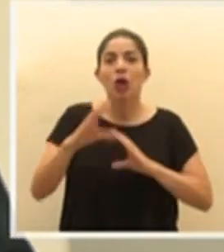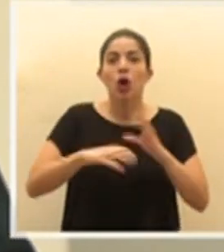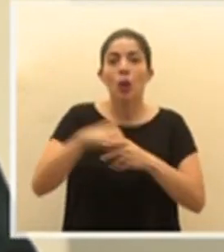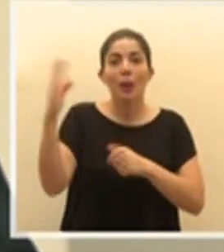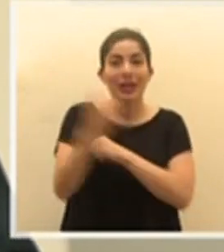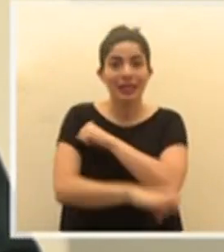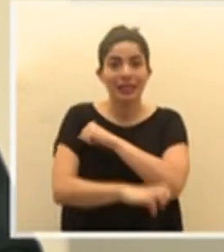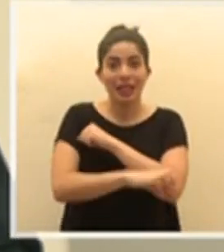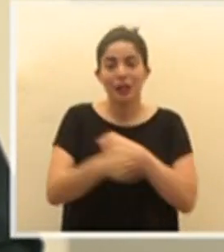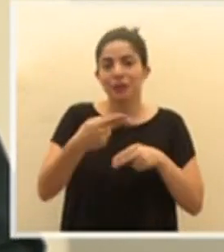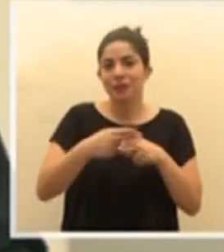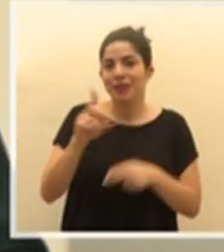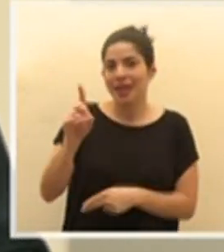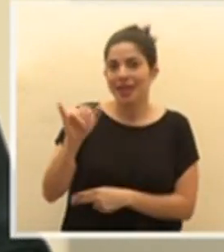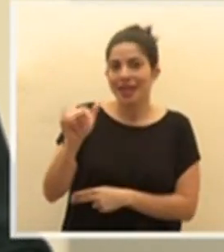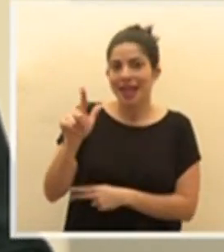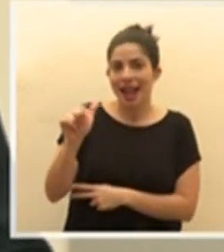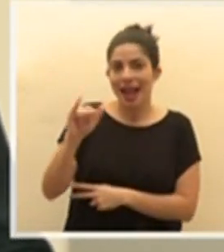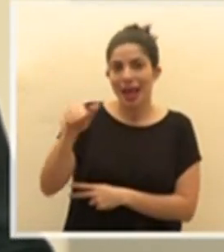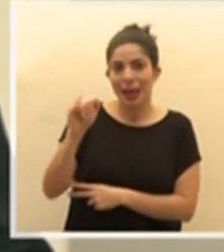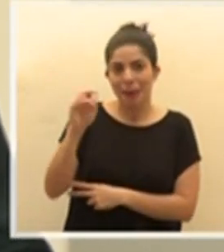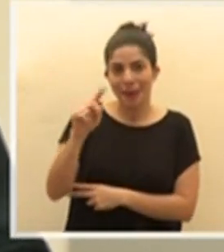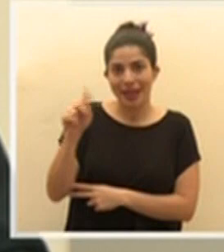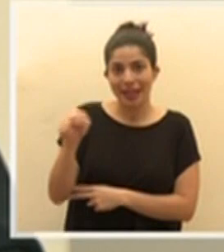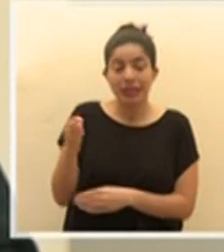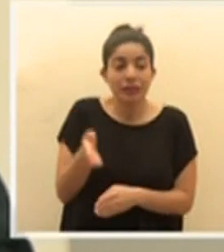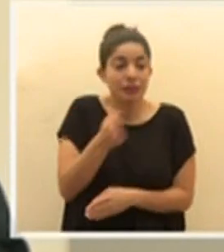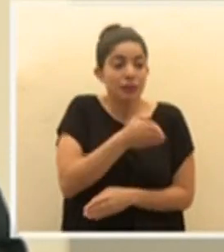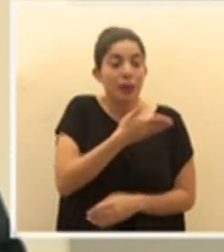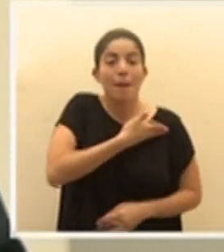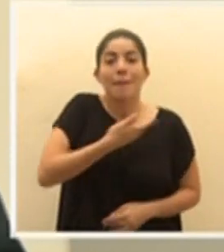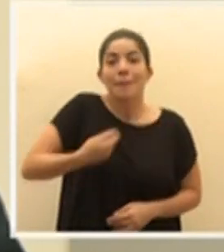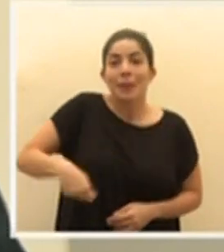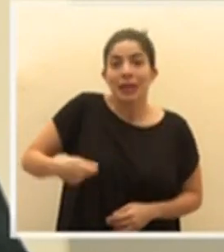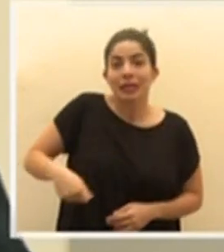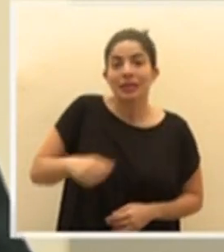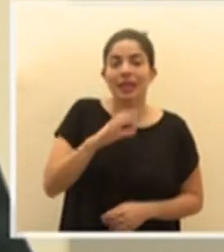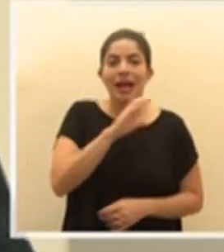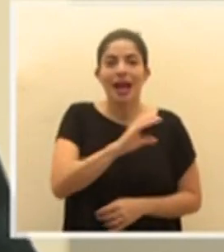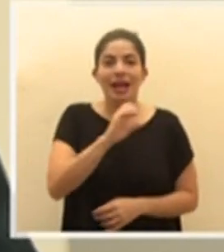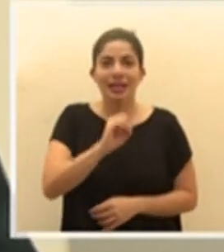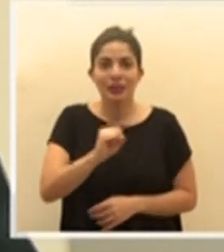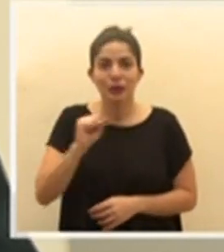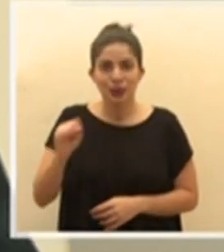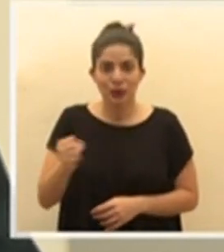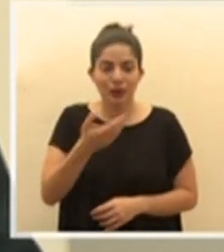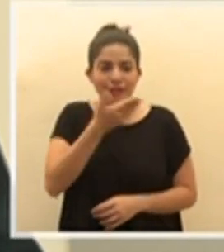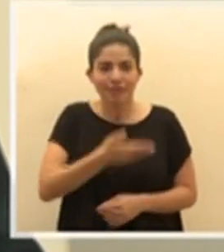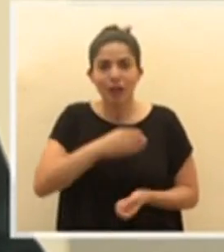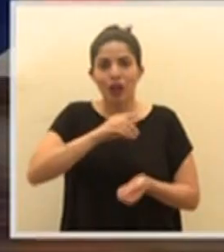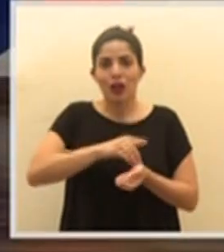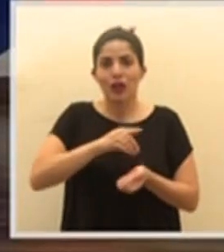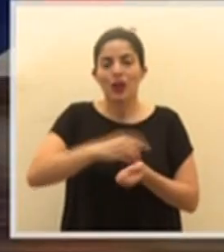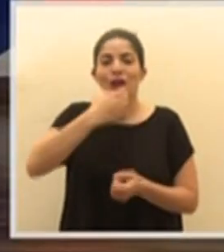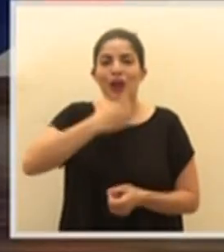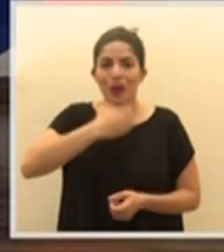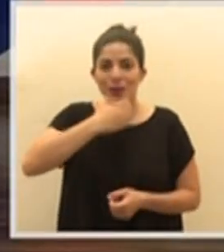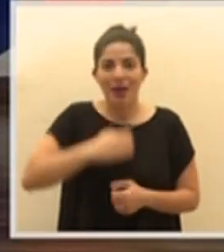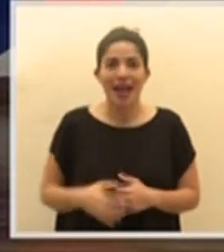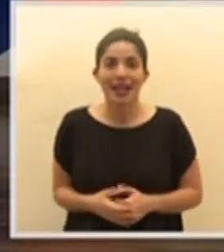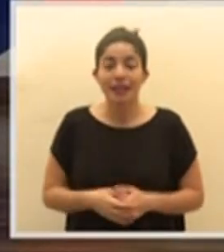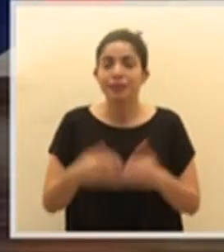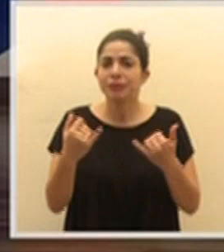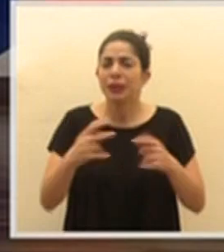señora Diala Jiménez, y el presidente ejecutivo de la Caja Costarricense de Seguro Social, el doctor Román Macaya.